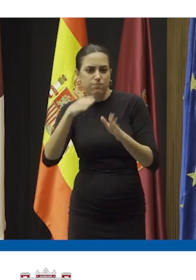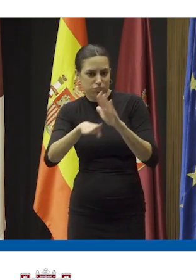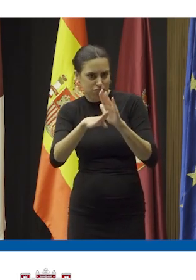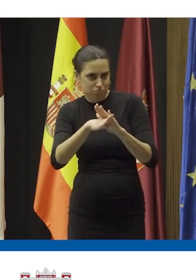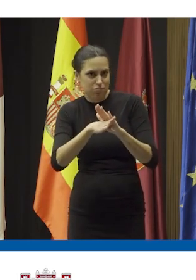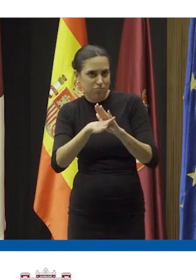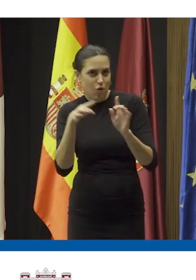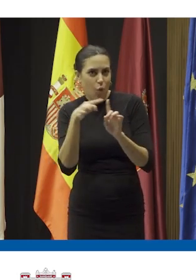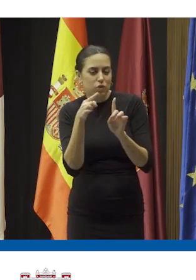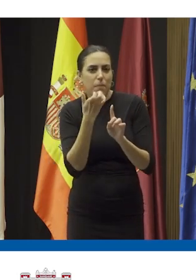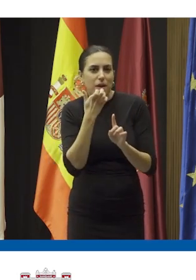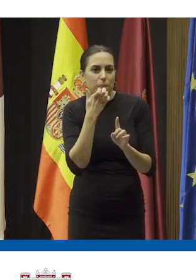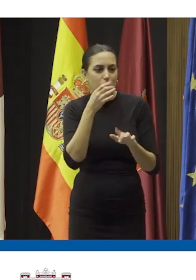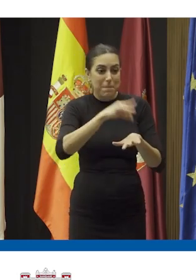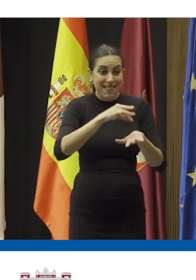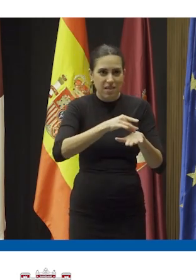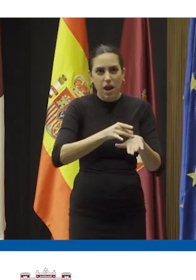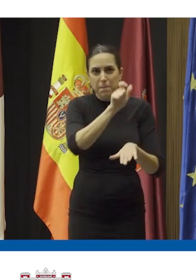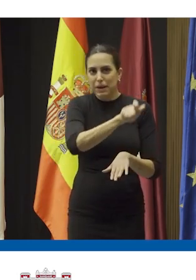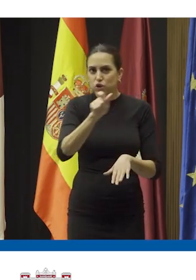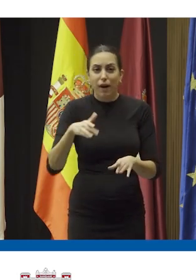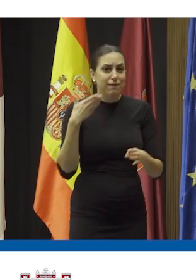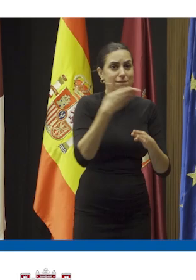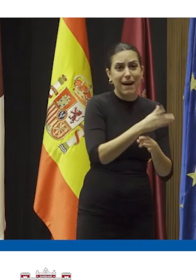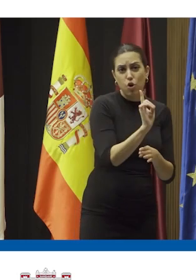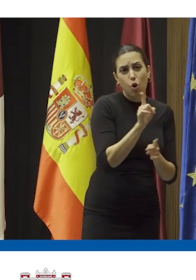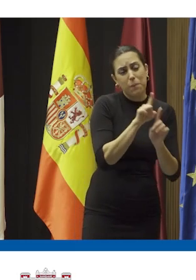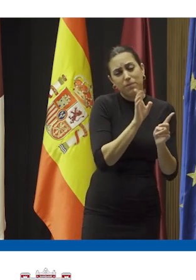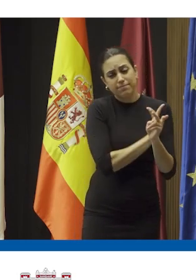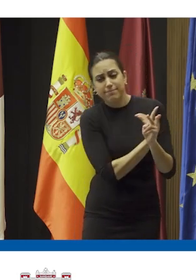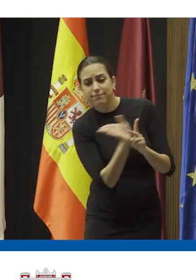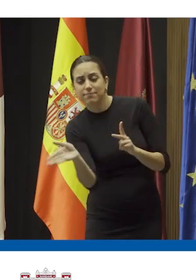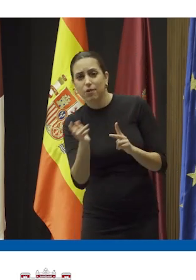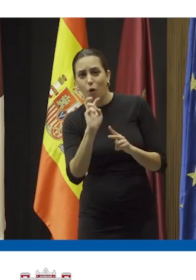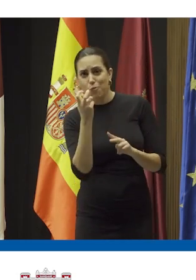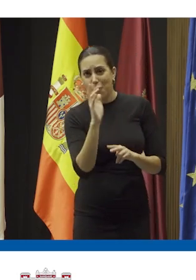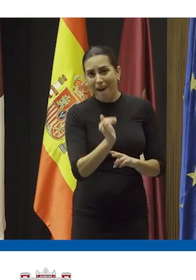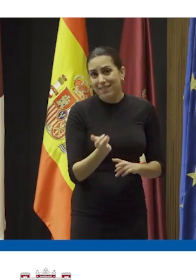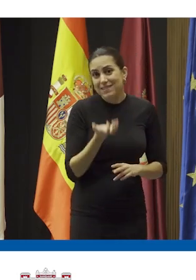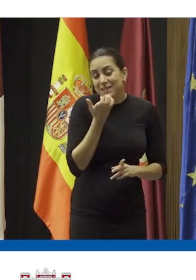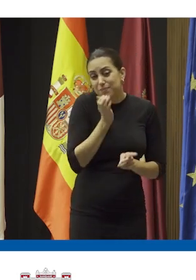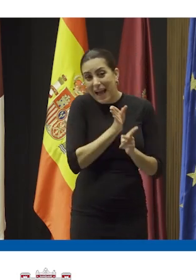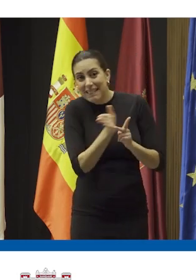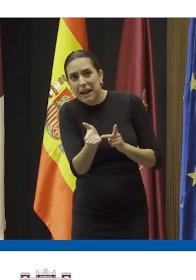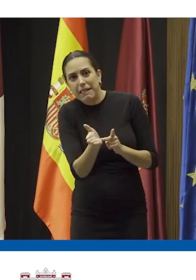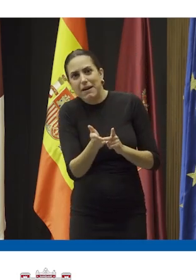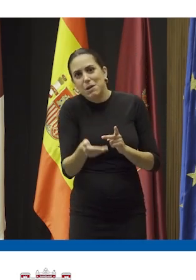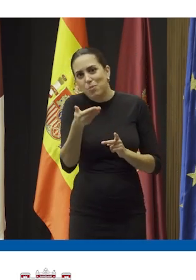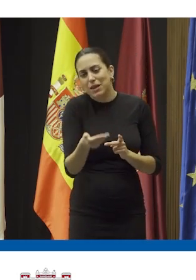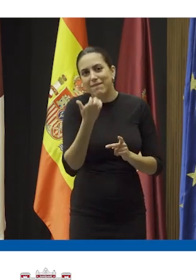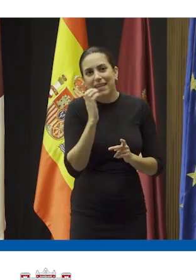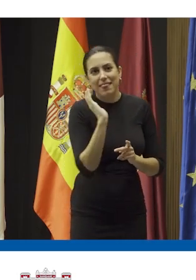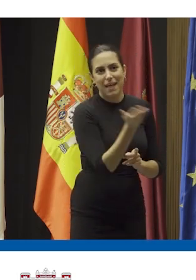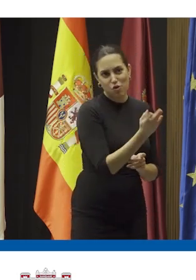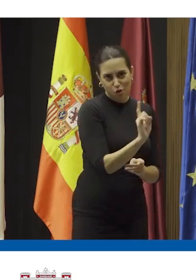oficial no llega, por desgracia, pues existen alternativas. Si la alternativa, sin hacer daño, primero no